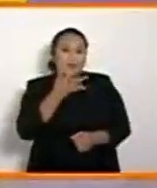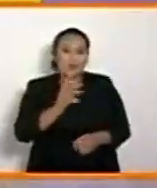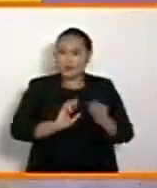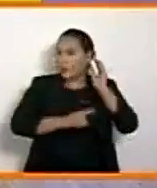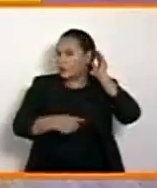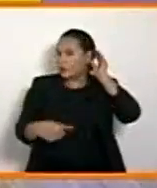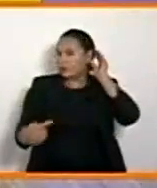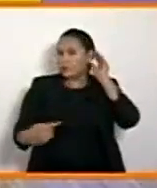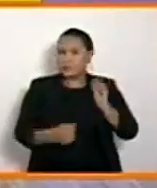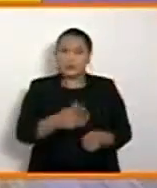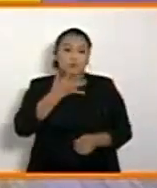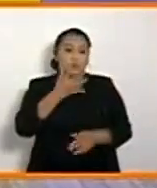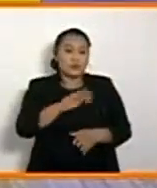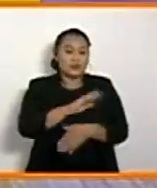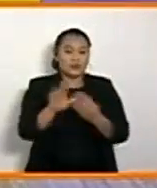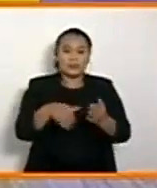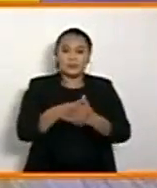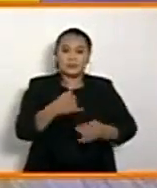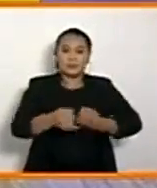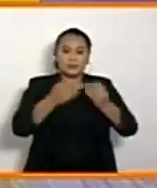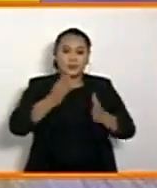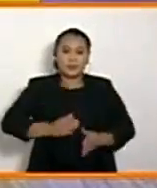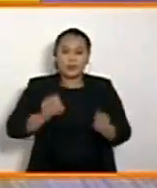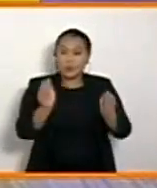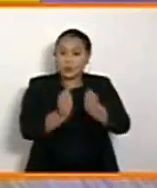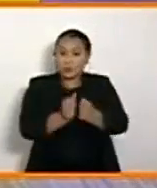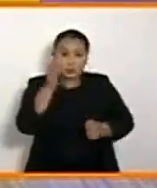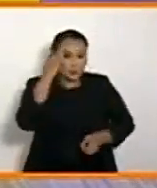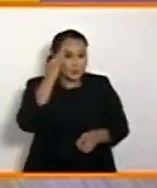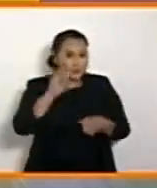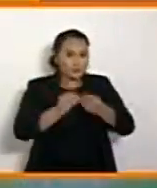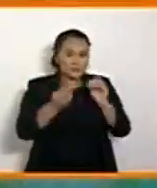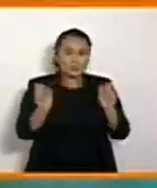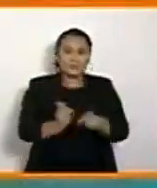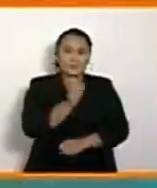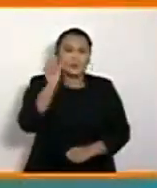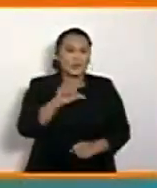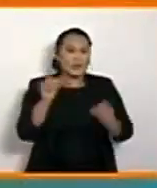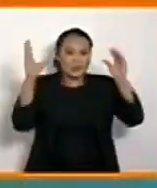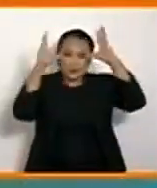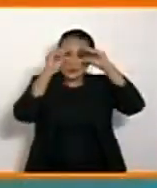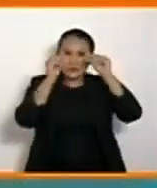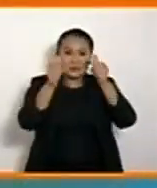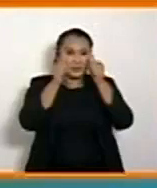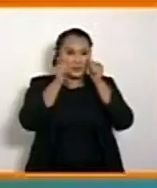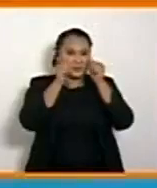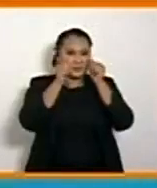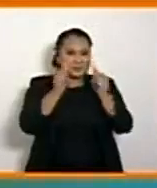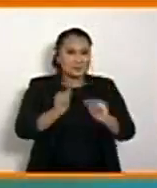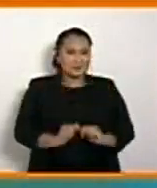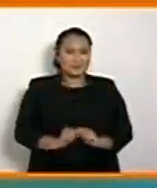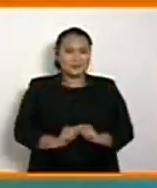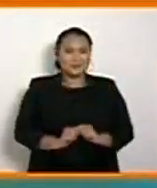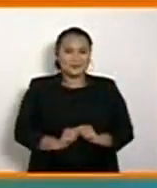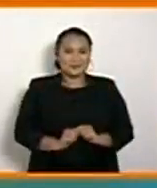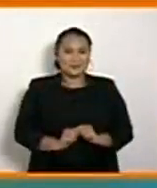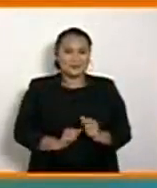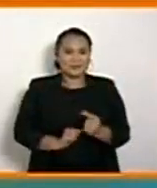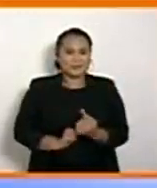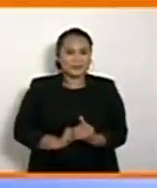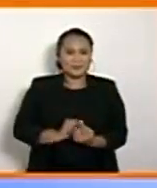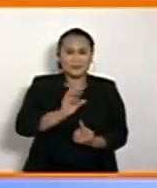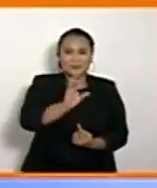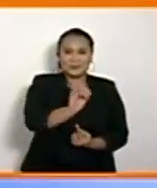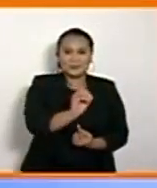Mucha suerte, queridos jugadores. Acompáñenme a recibir el primer dígito del número afortunado para esta noche. Atentos. Porque es el 0,